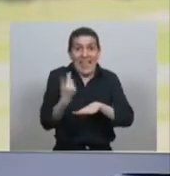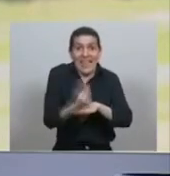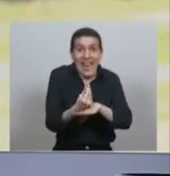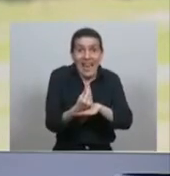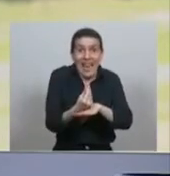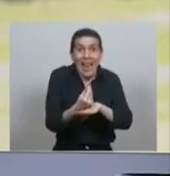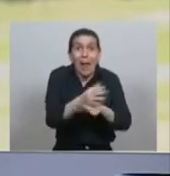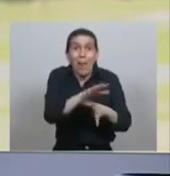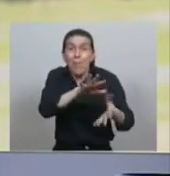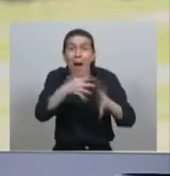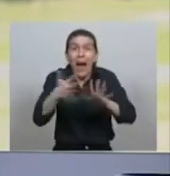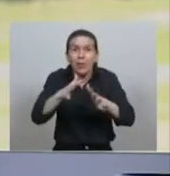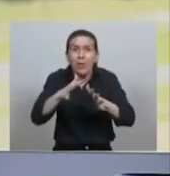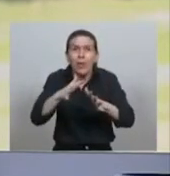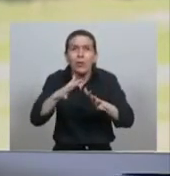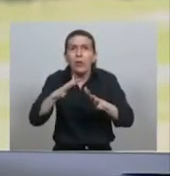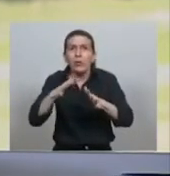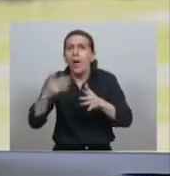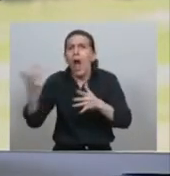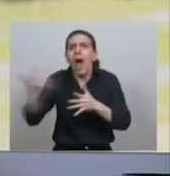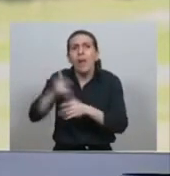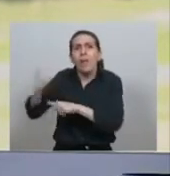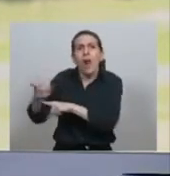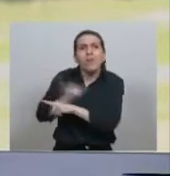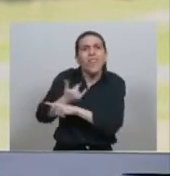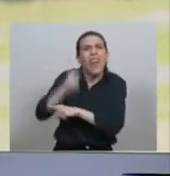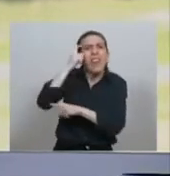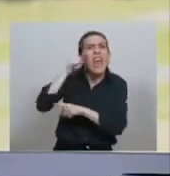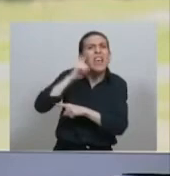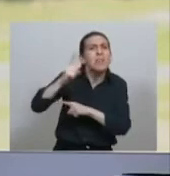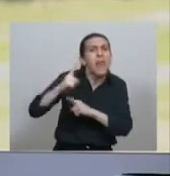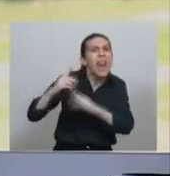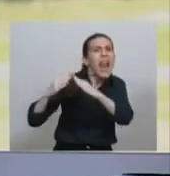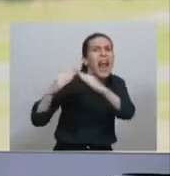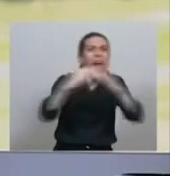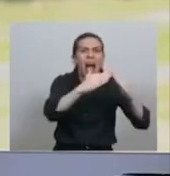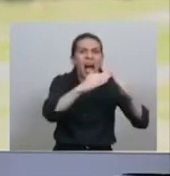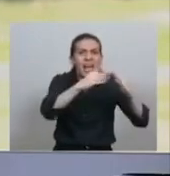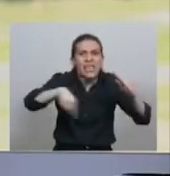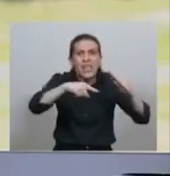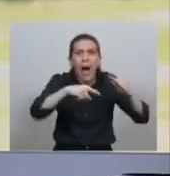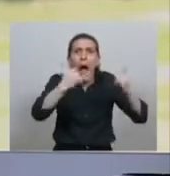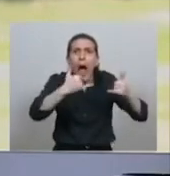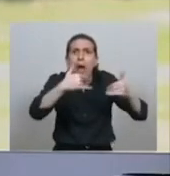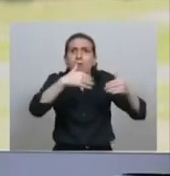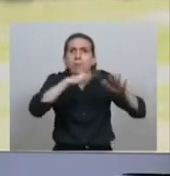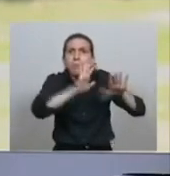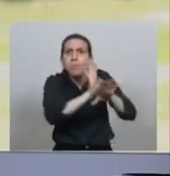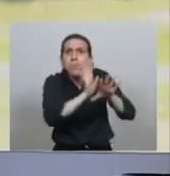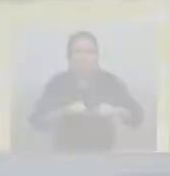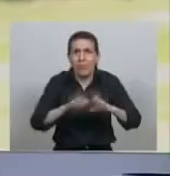fin de que puedan calificar familias monoparentales y de bajos recursos.